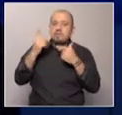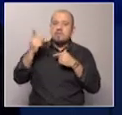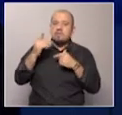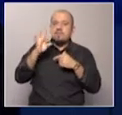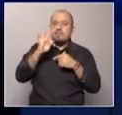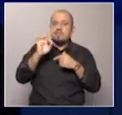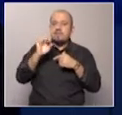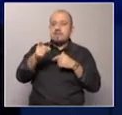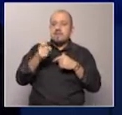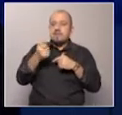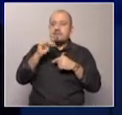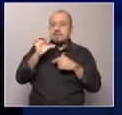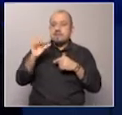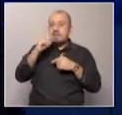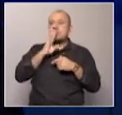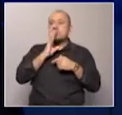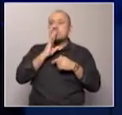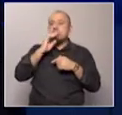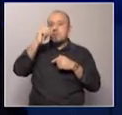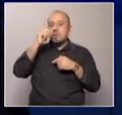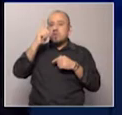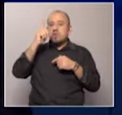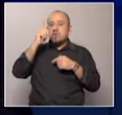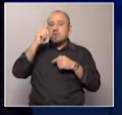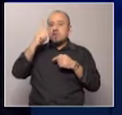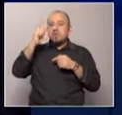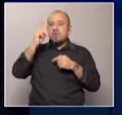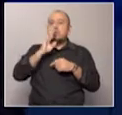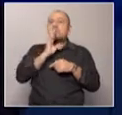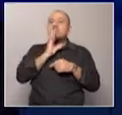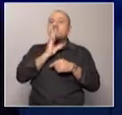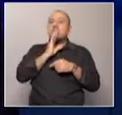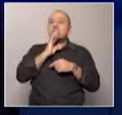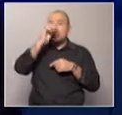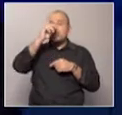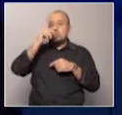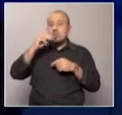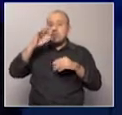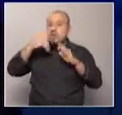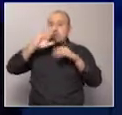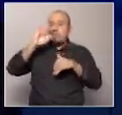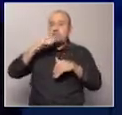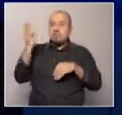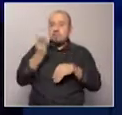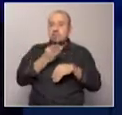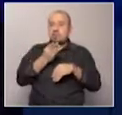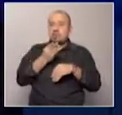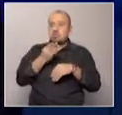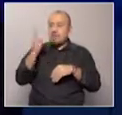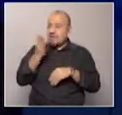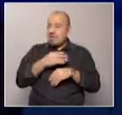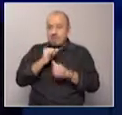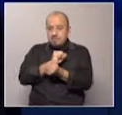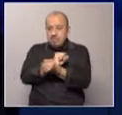texas es el estado es dentro del país más en cárcel y zador del mundo el país que tiene la mayor tasa de especialización del mundo